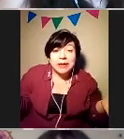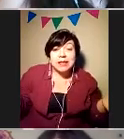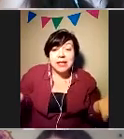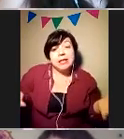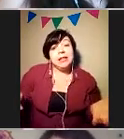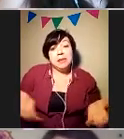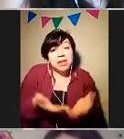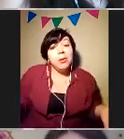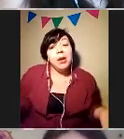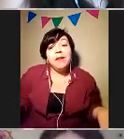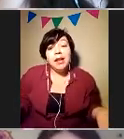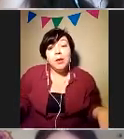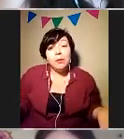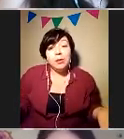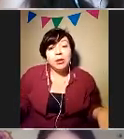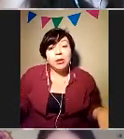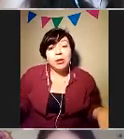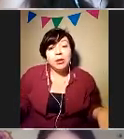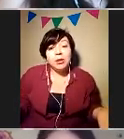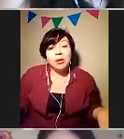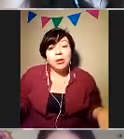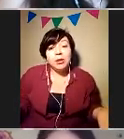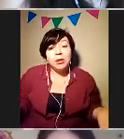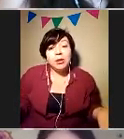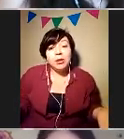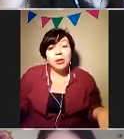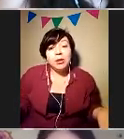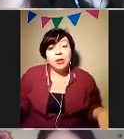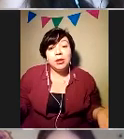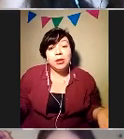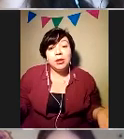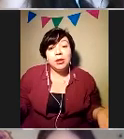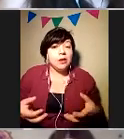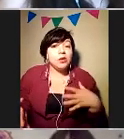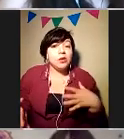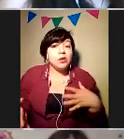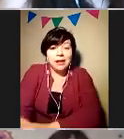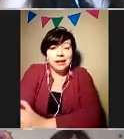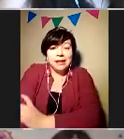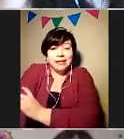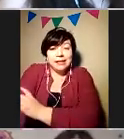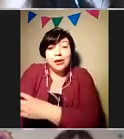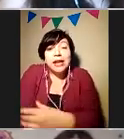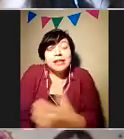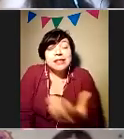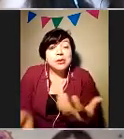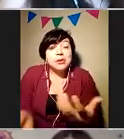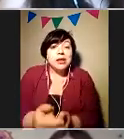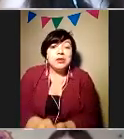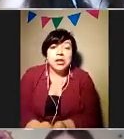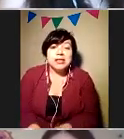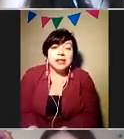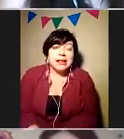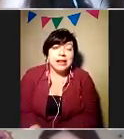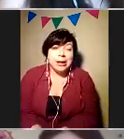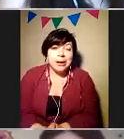son importantes, y realmente tenemos que hablar en algún momento. Sí. La vestimenta es algo que sucede, de lo que hacemos y de